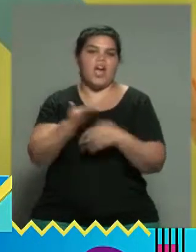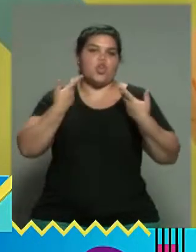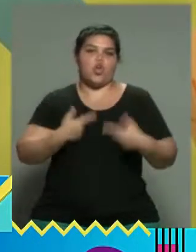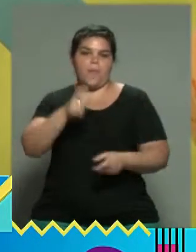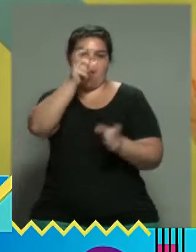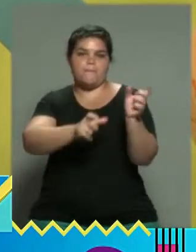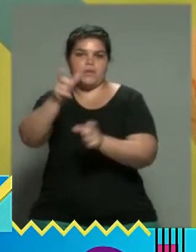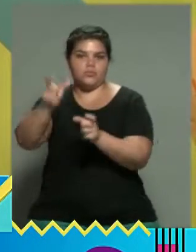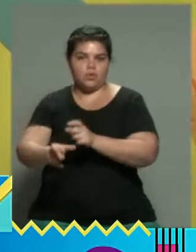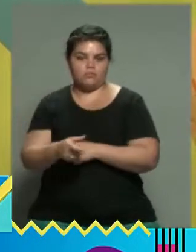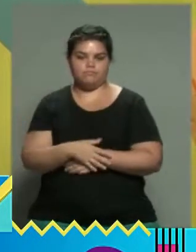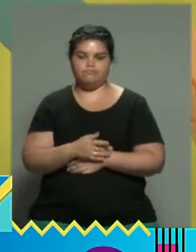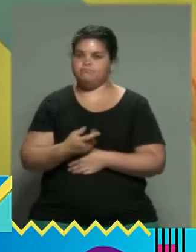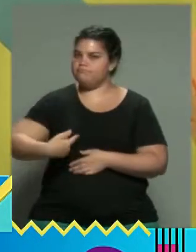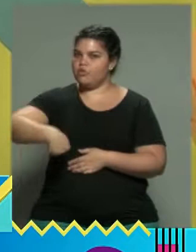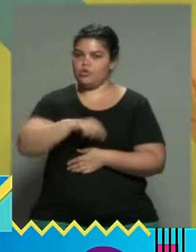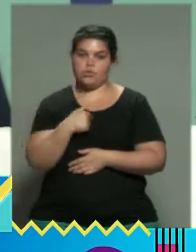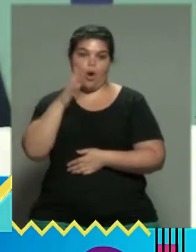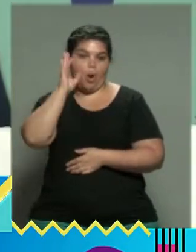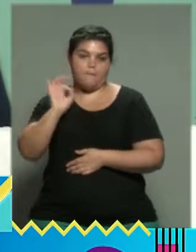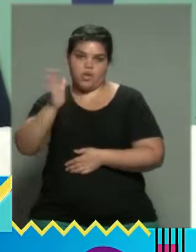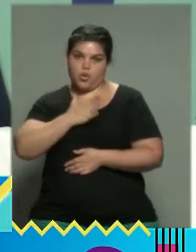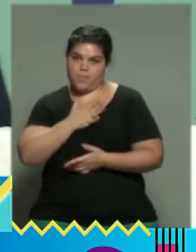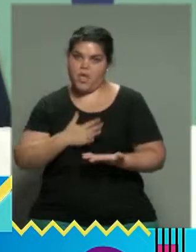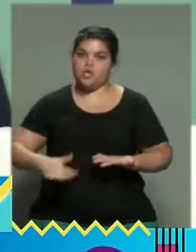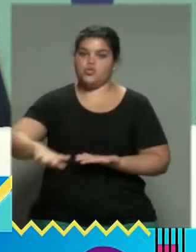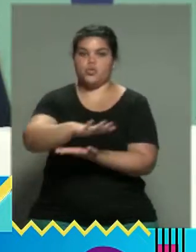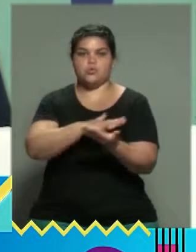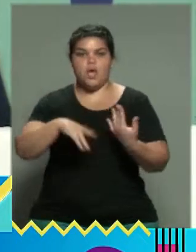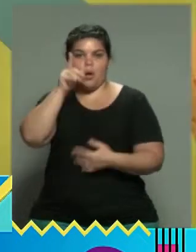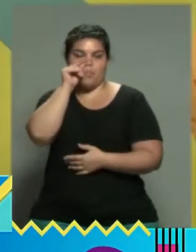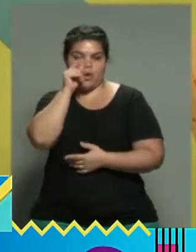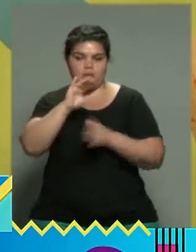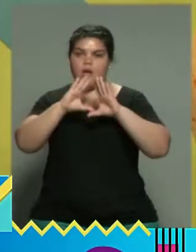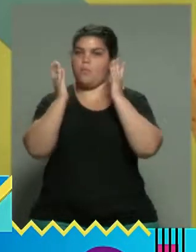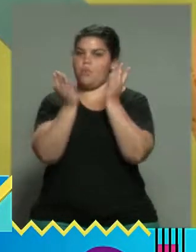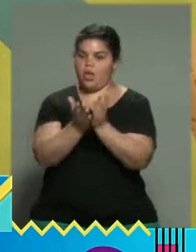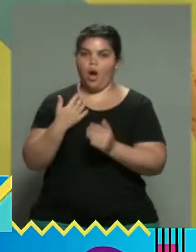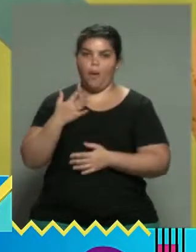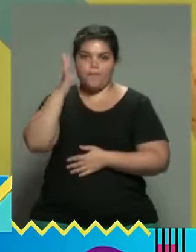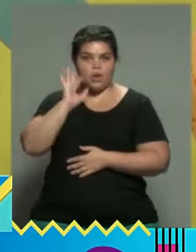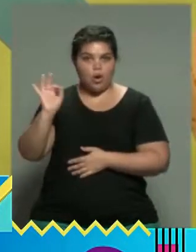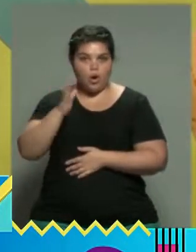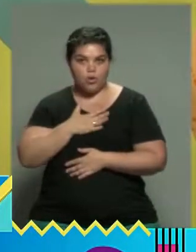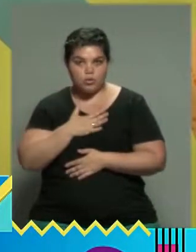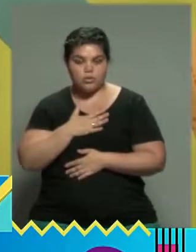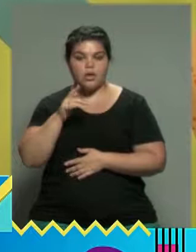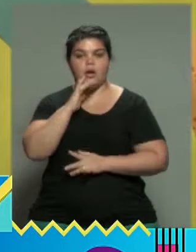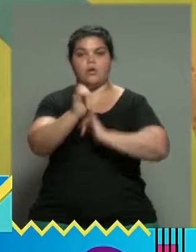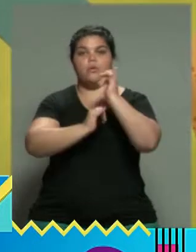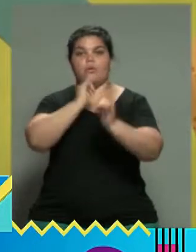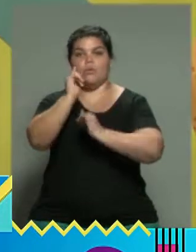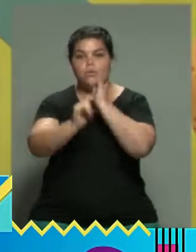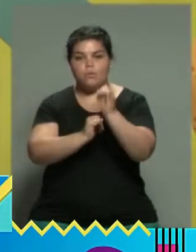Nosotros partimos, por lo menos mi visión social de la política y del mundo, partimos de que tenemos que